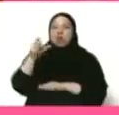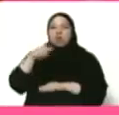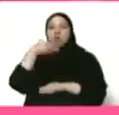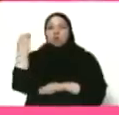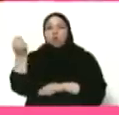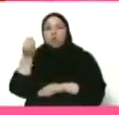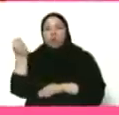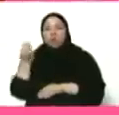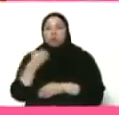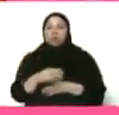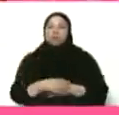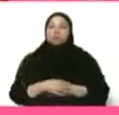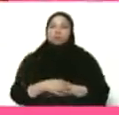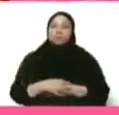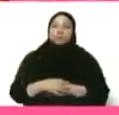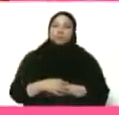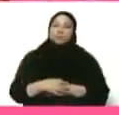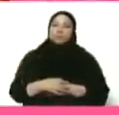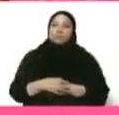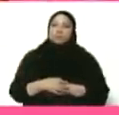hace la juventud.